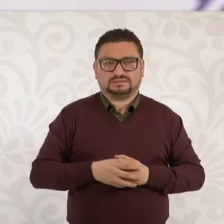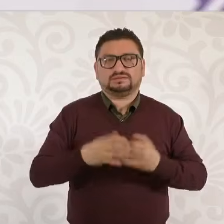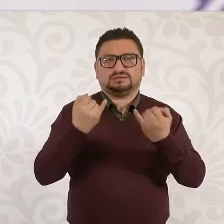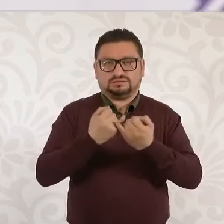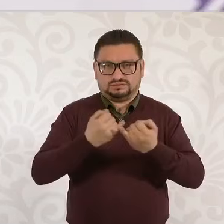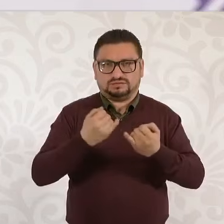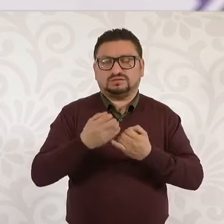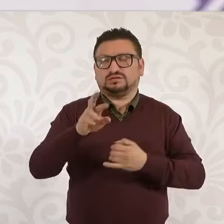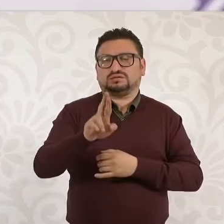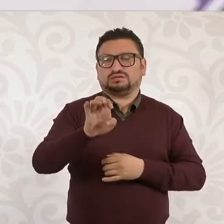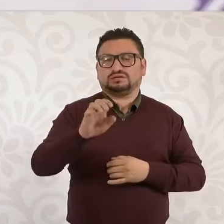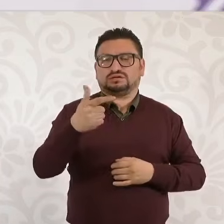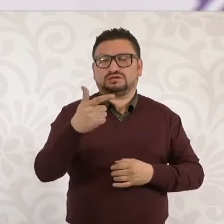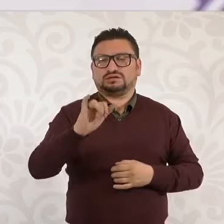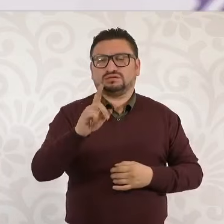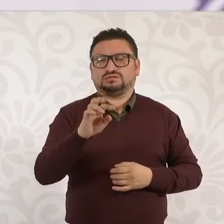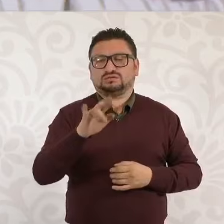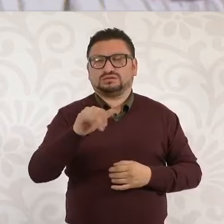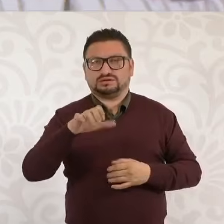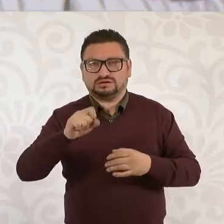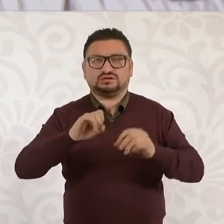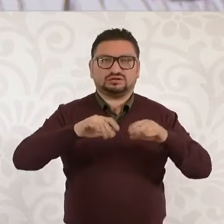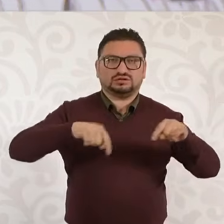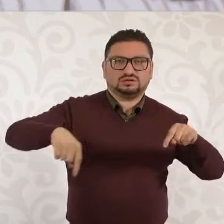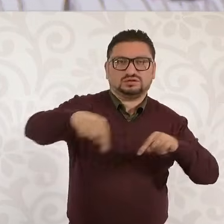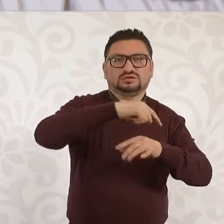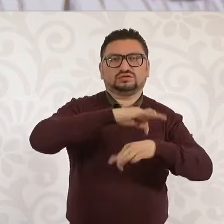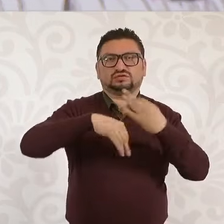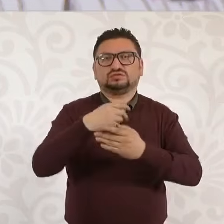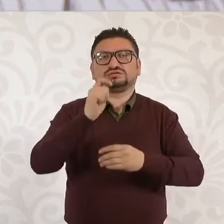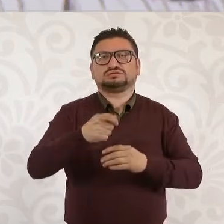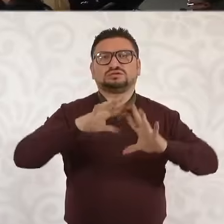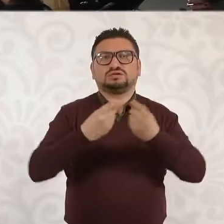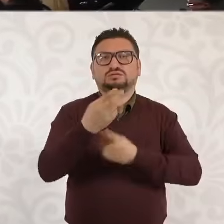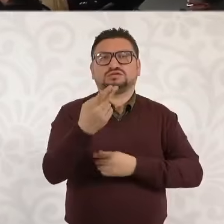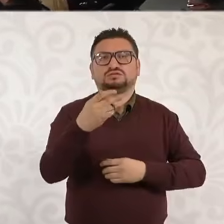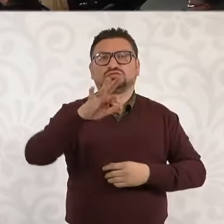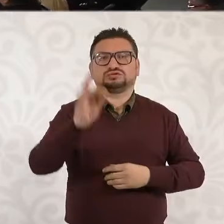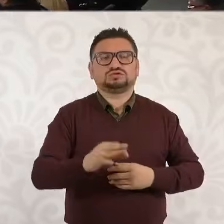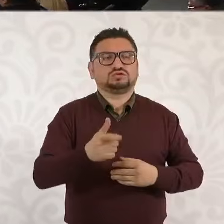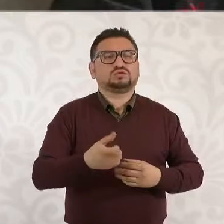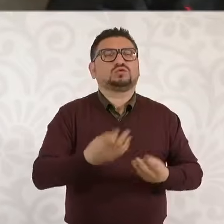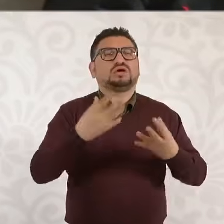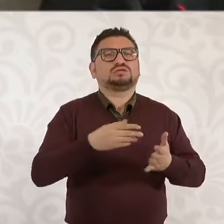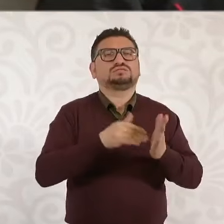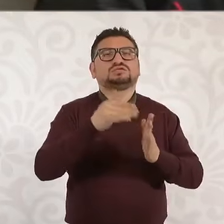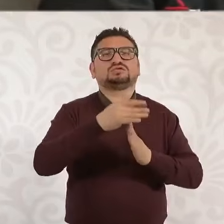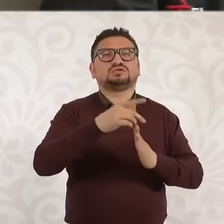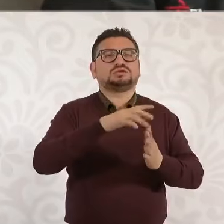regidurías, todo eso es el 25%. ¿Cuántos millones serían y a qué irían